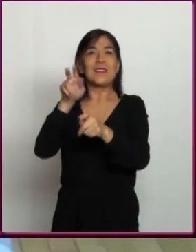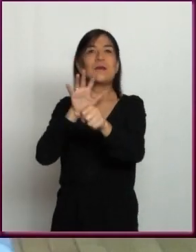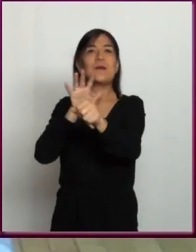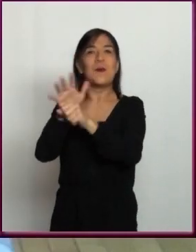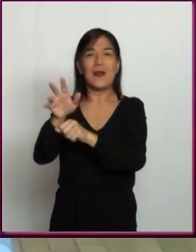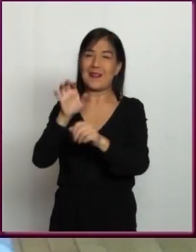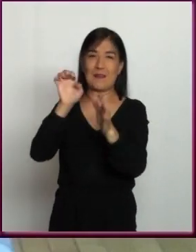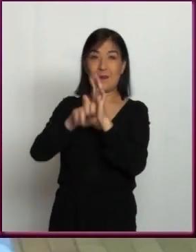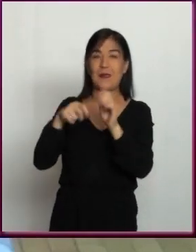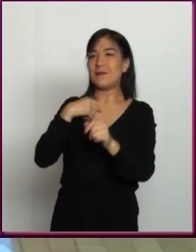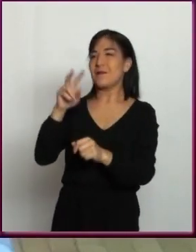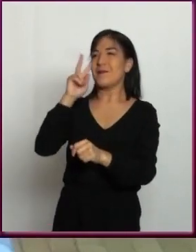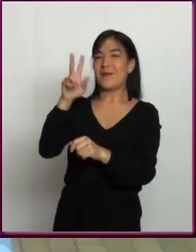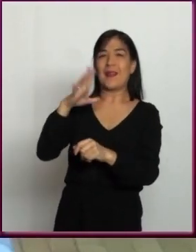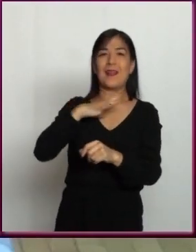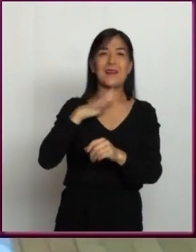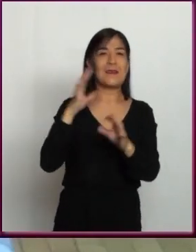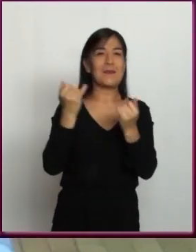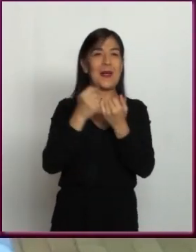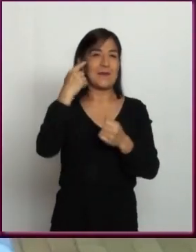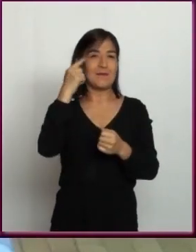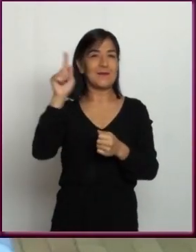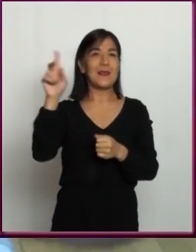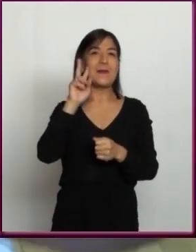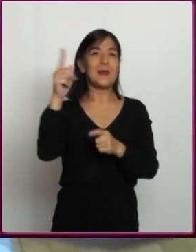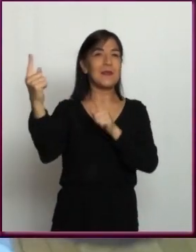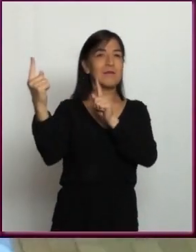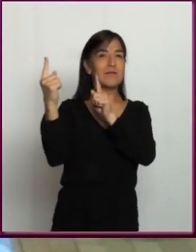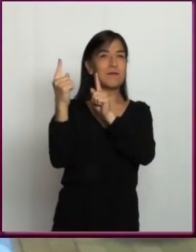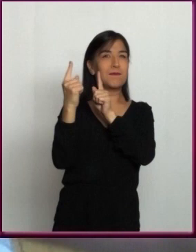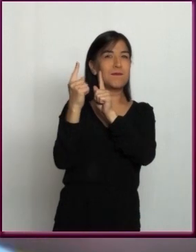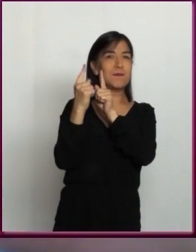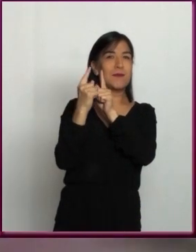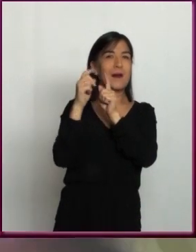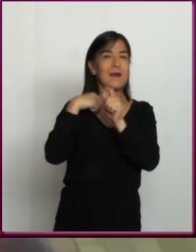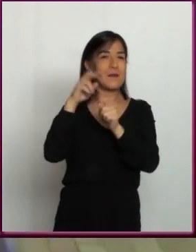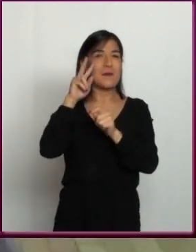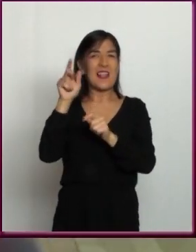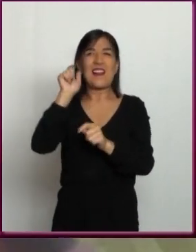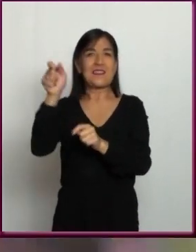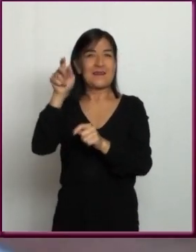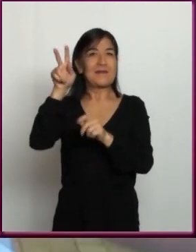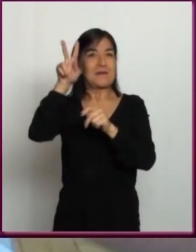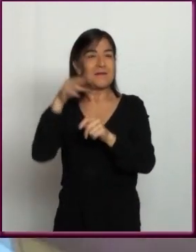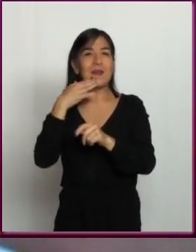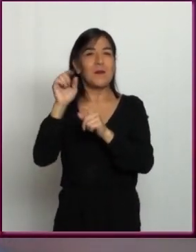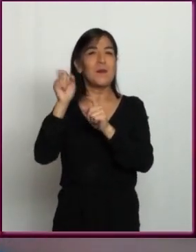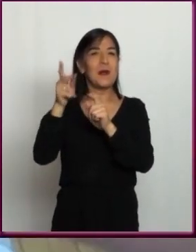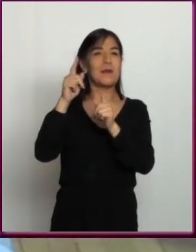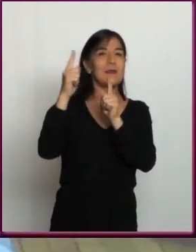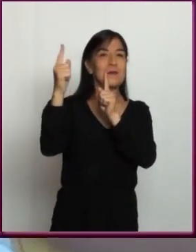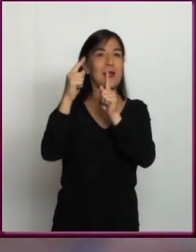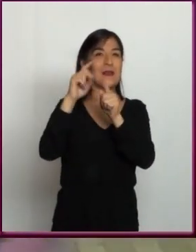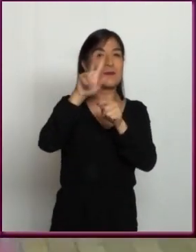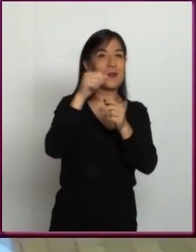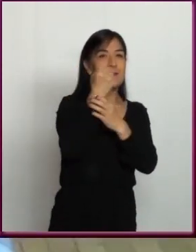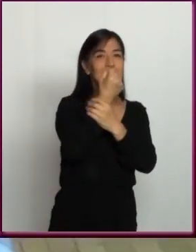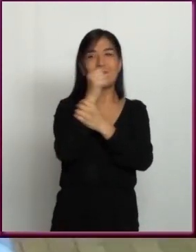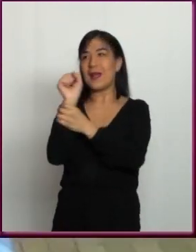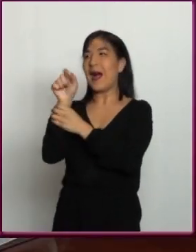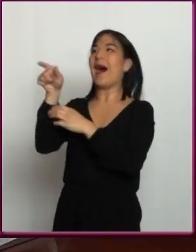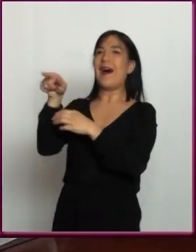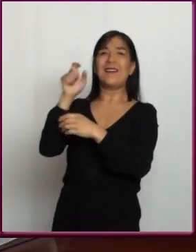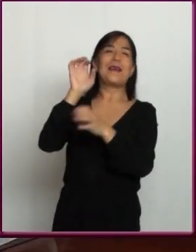algo se acerca de lado, aunque no necesariamente sepas exactamente qué es, y te das cuenta si volteas que es un camión, por